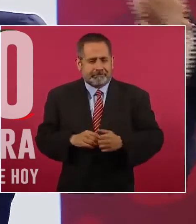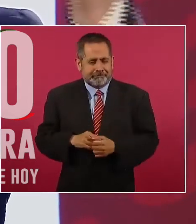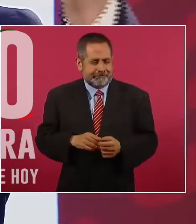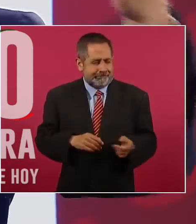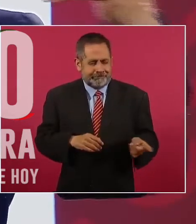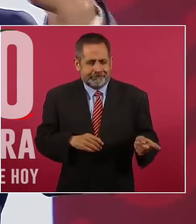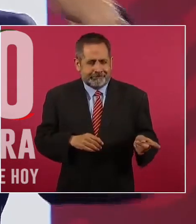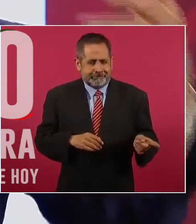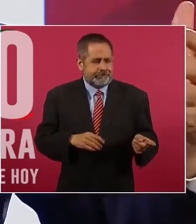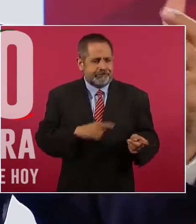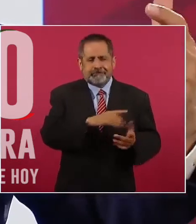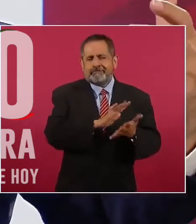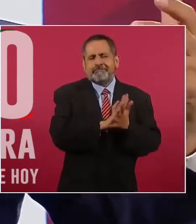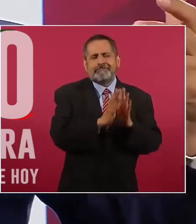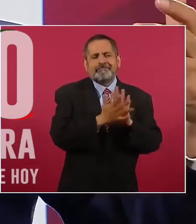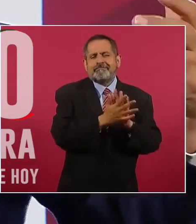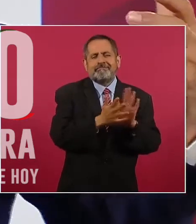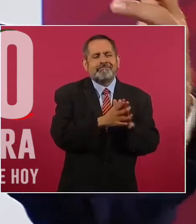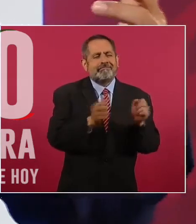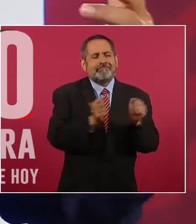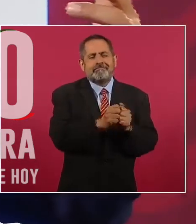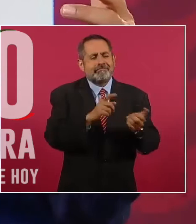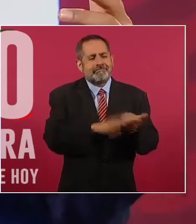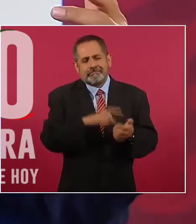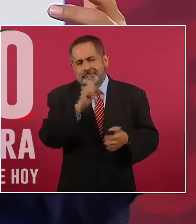quienes fueron alcahuetes